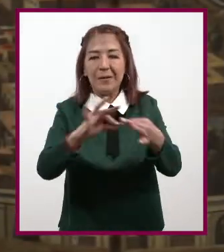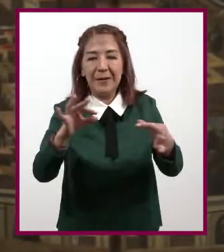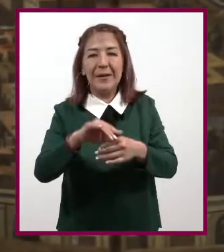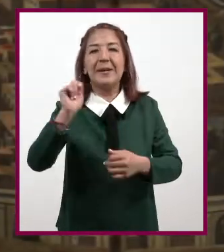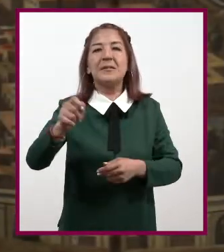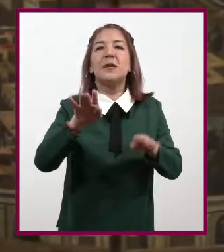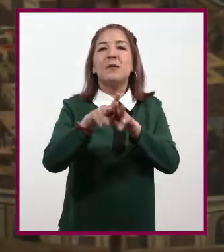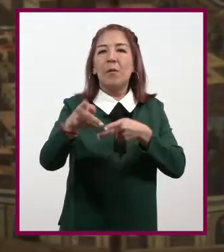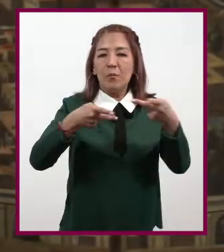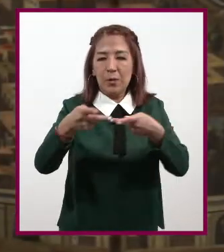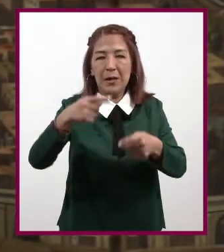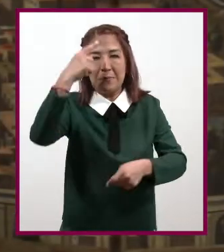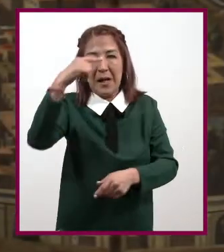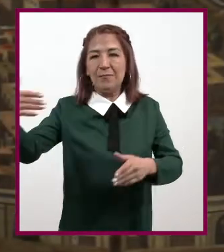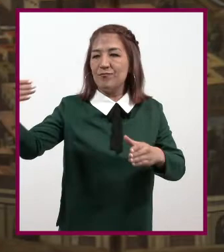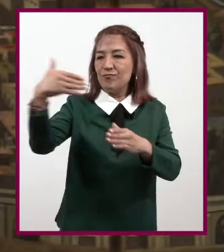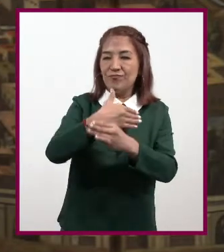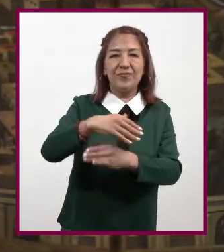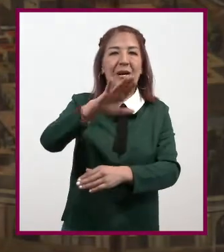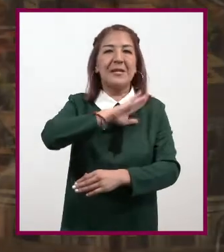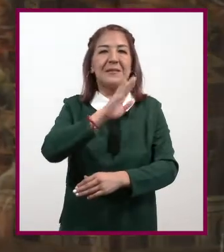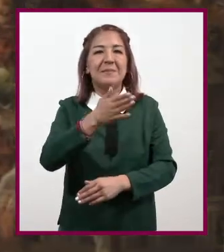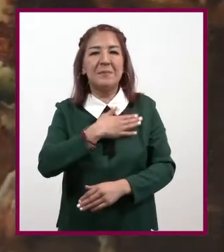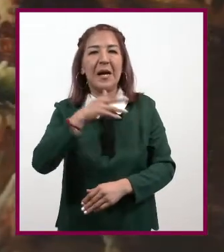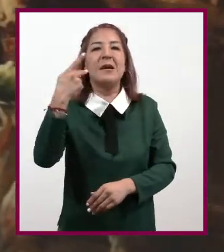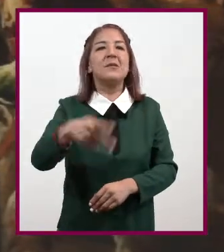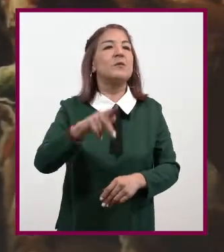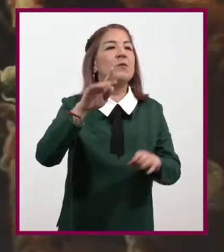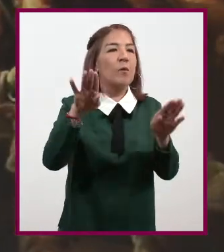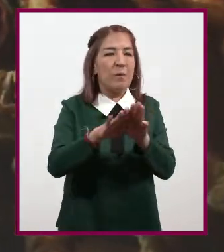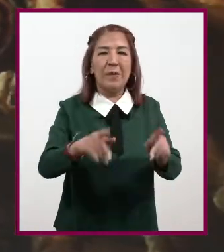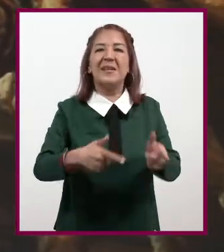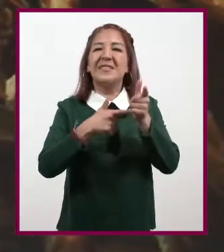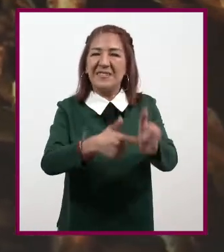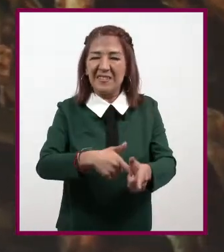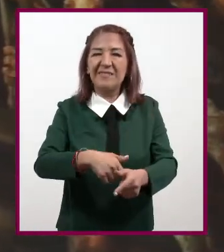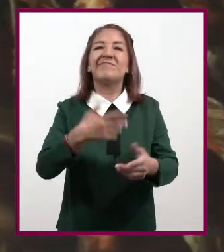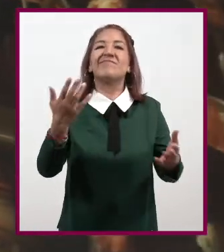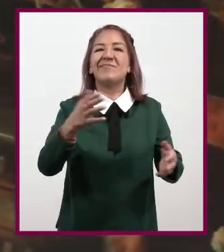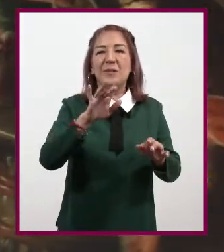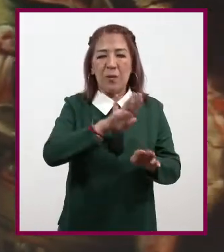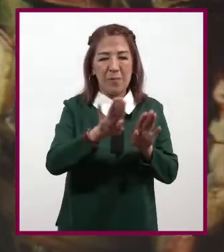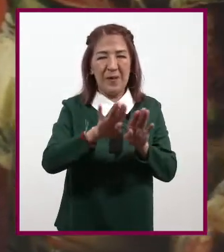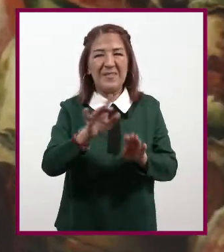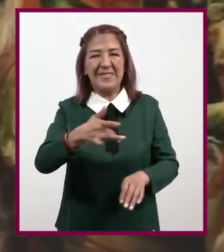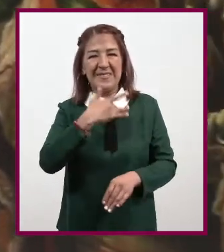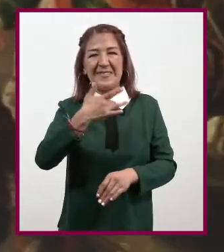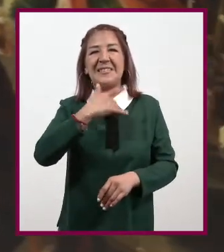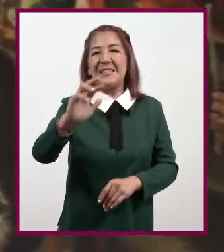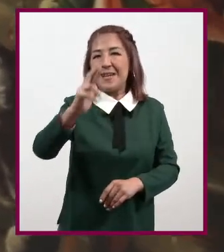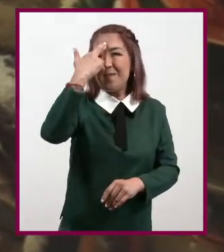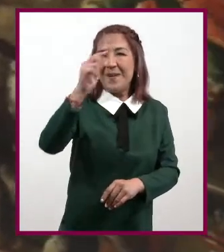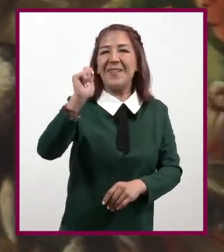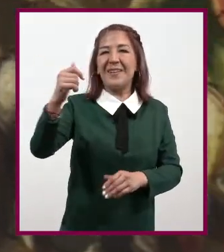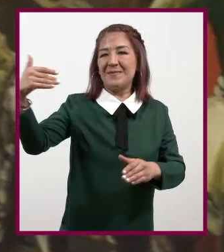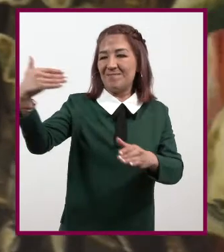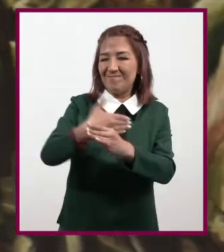proceso de conquista, hablar de una cicatriz que sigue abierta, y que en